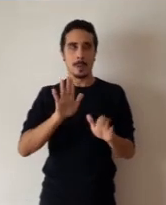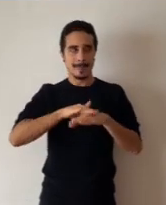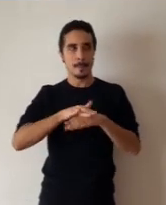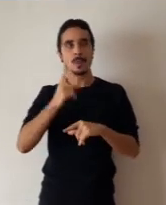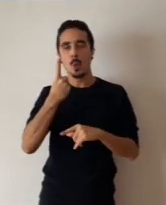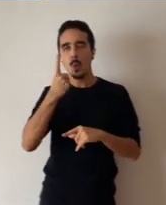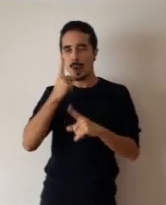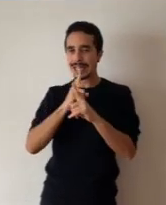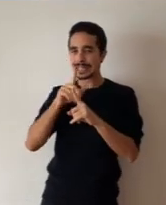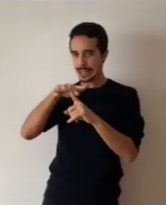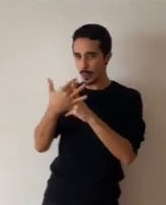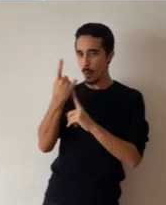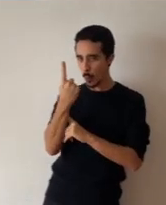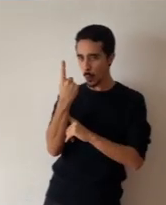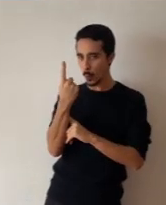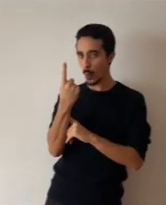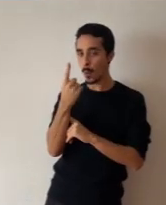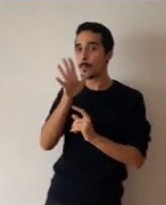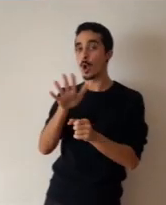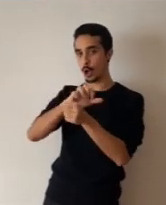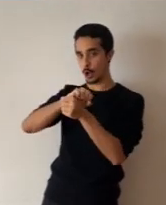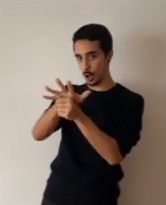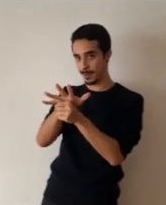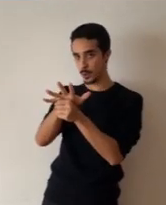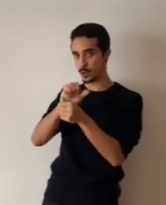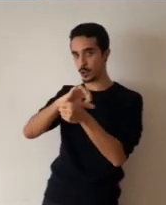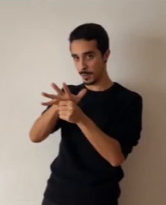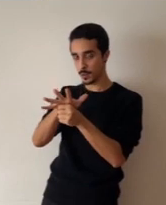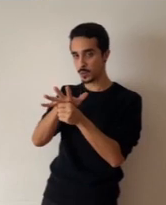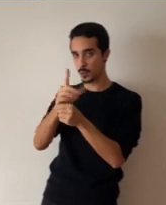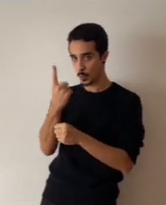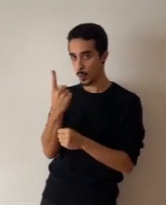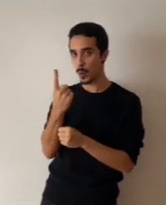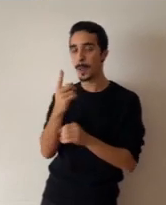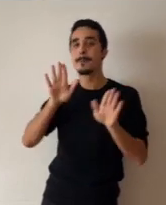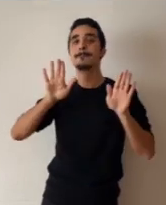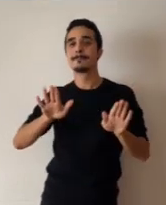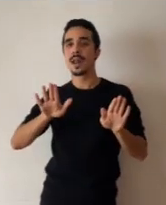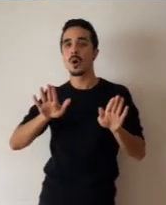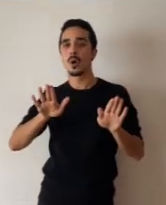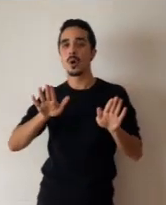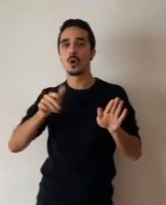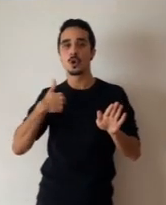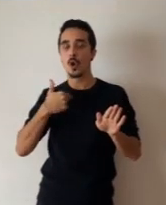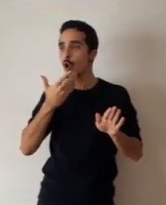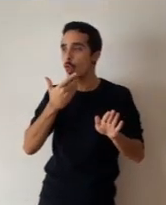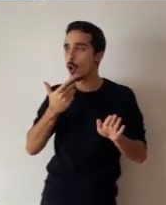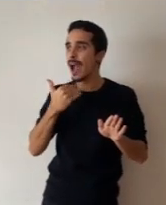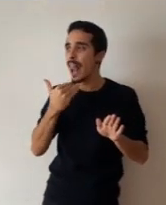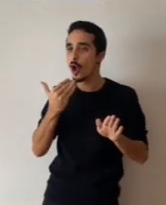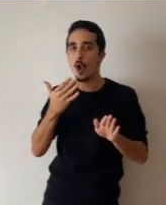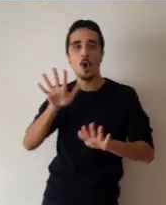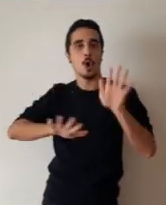Bueno, creo que sí, que hubo un caso, que sí hubo un ingreso por coronavirus, ahora que estoy diciéndolo, pero no que